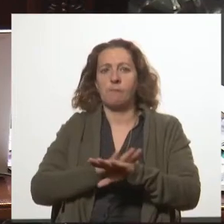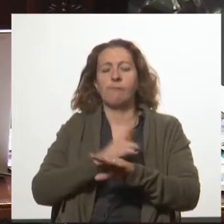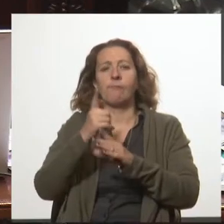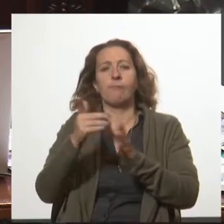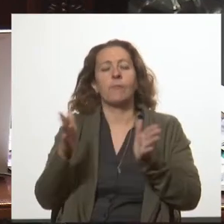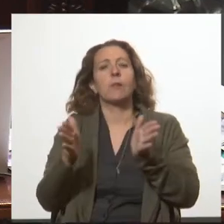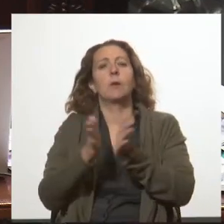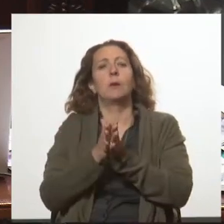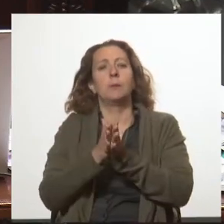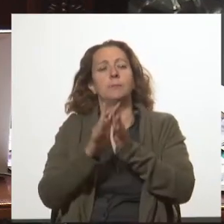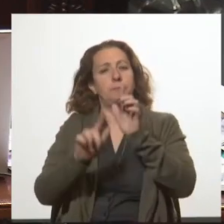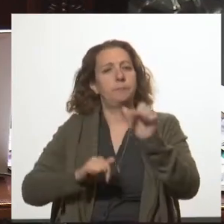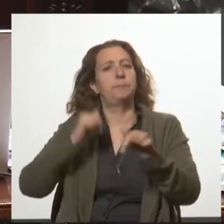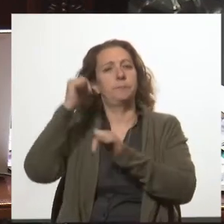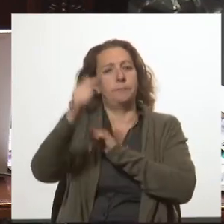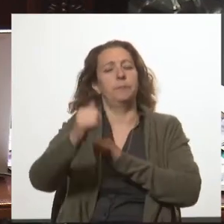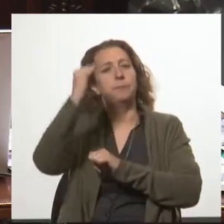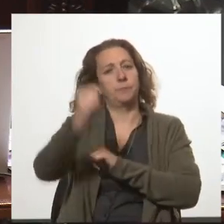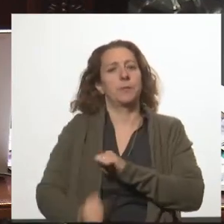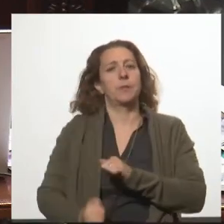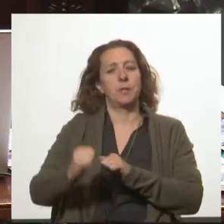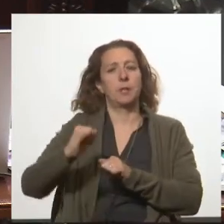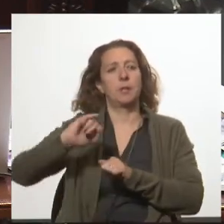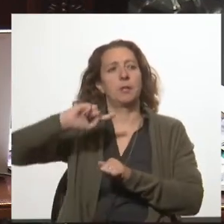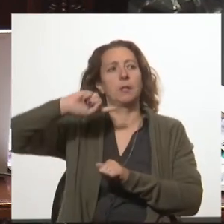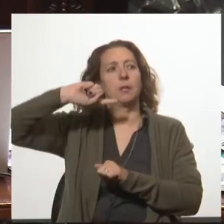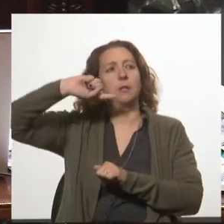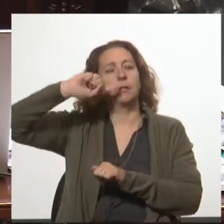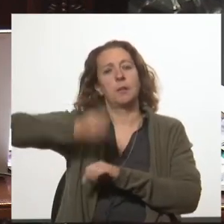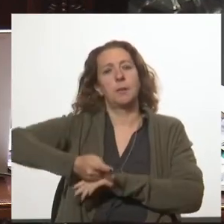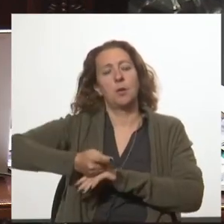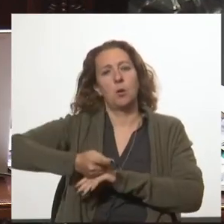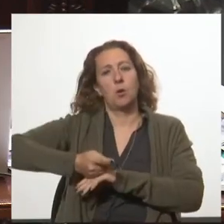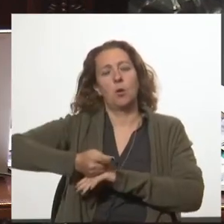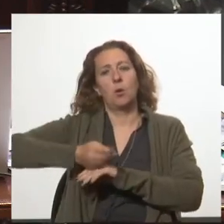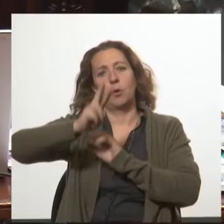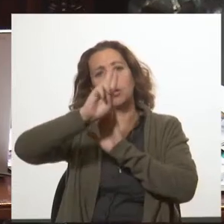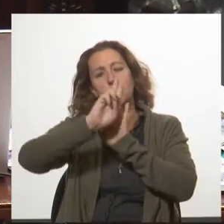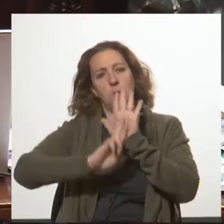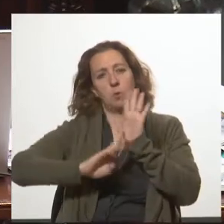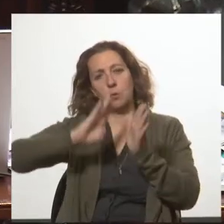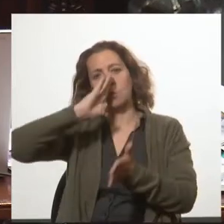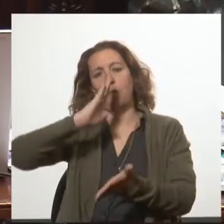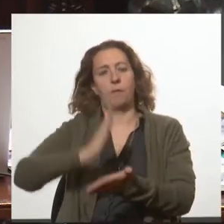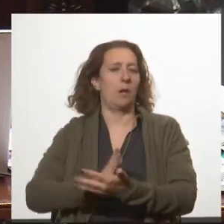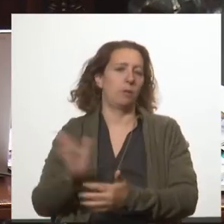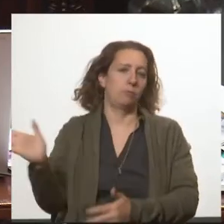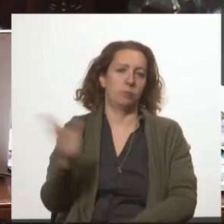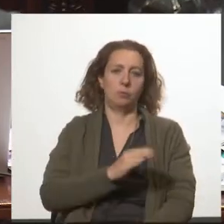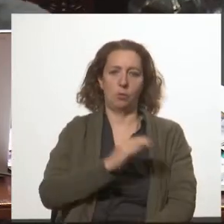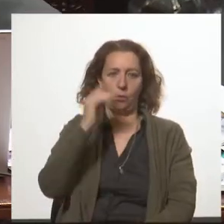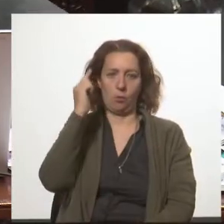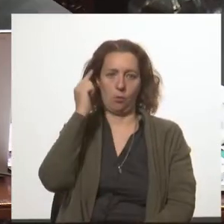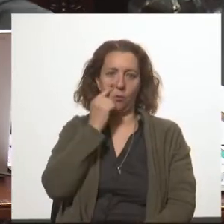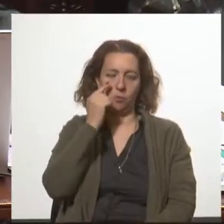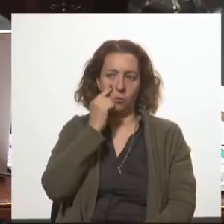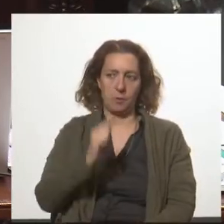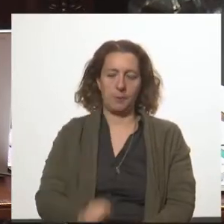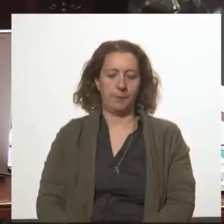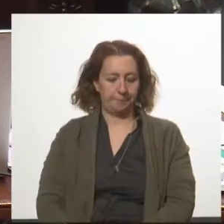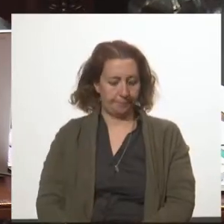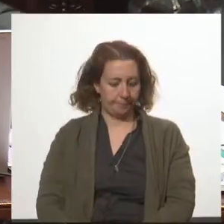junta finalmente dictaminó su resolución final que todos conocemos y voy a dar